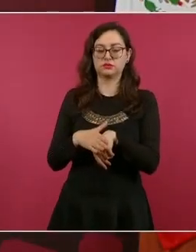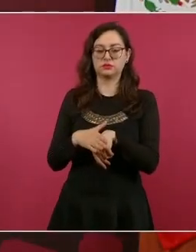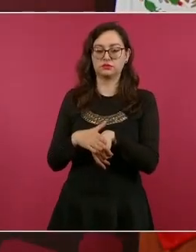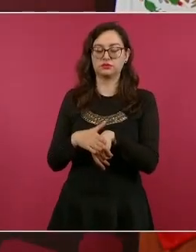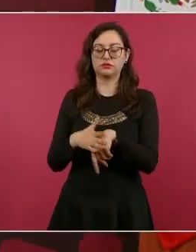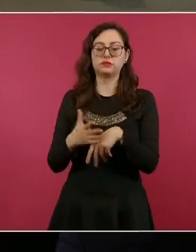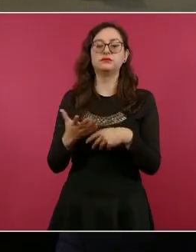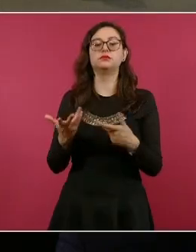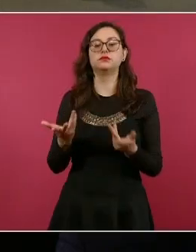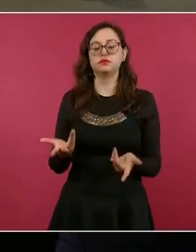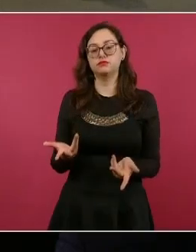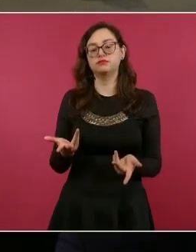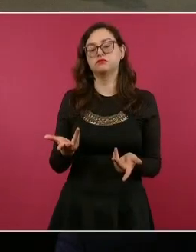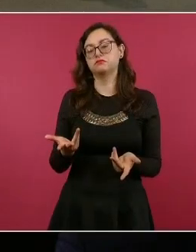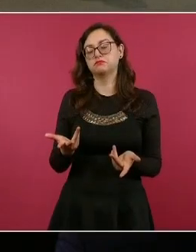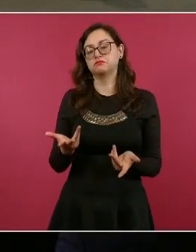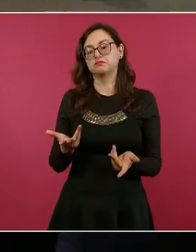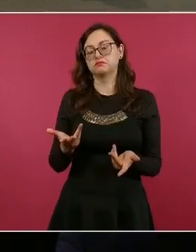que viven